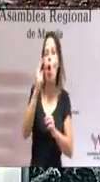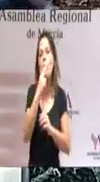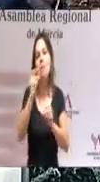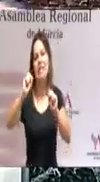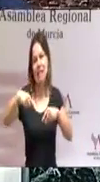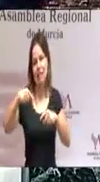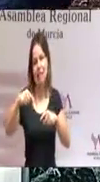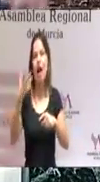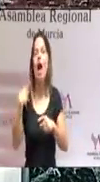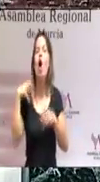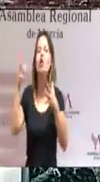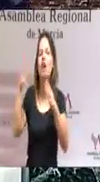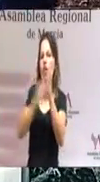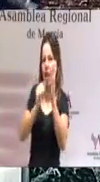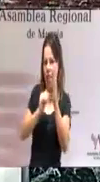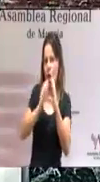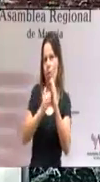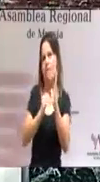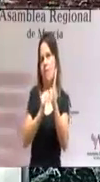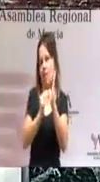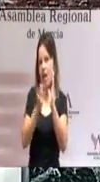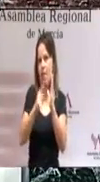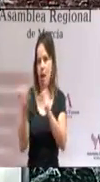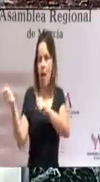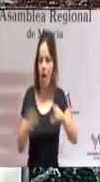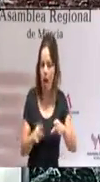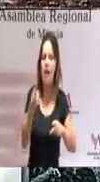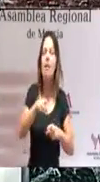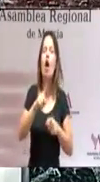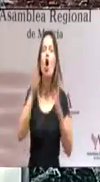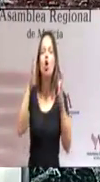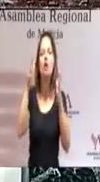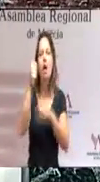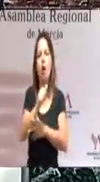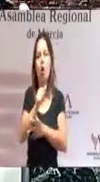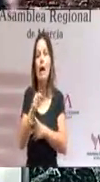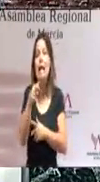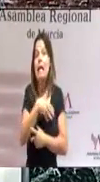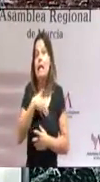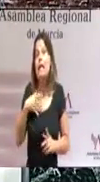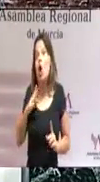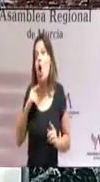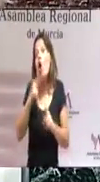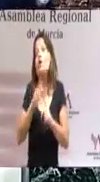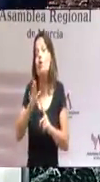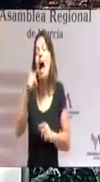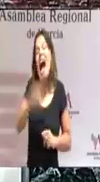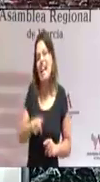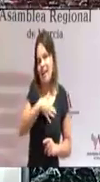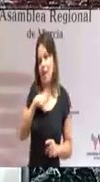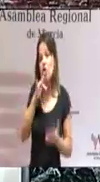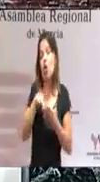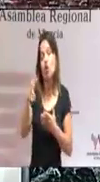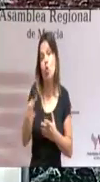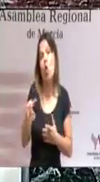al consejero de Valencia, de la Comunidad Valenciana, al consejero que pretende serlo de esta región cuando usted